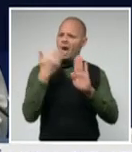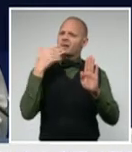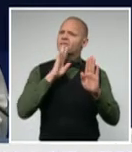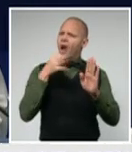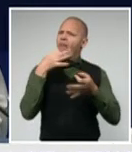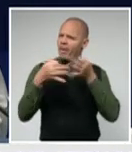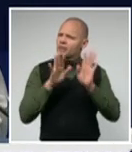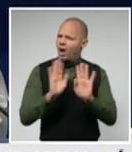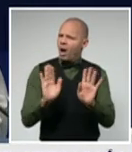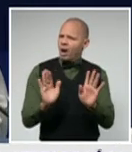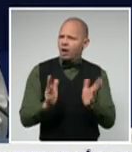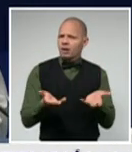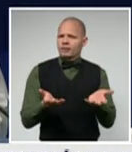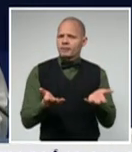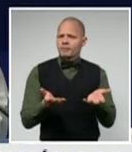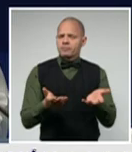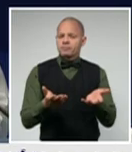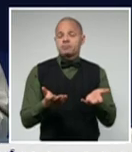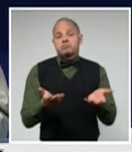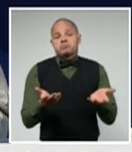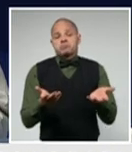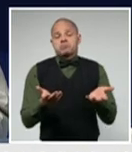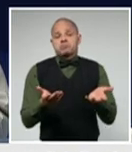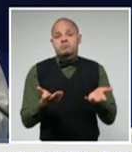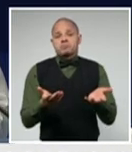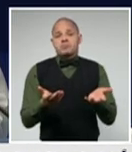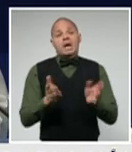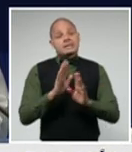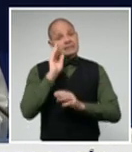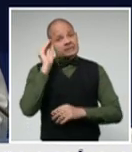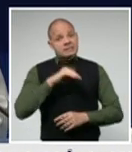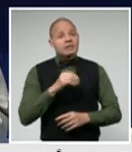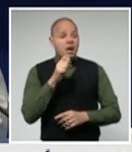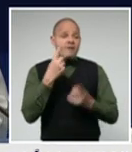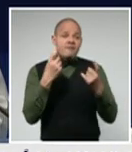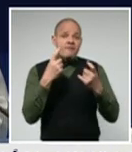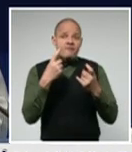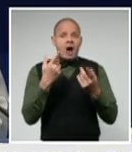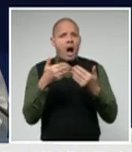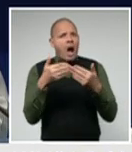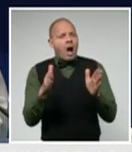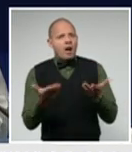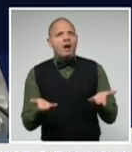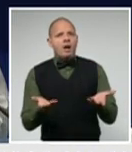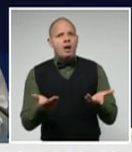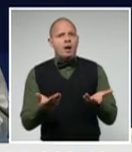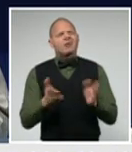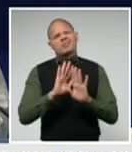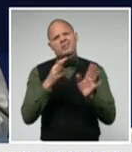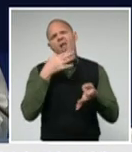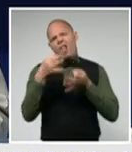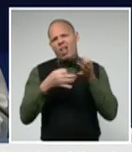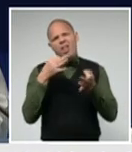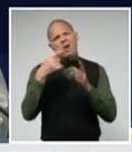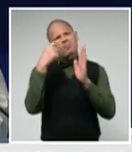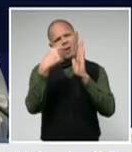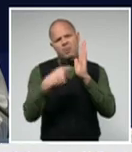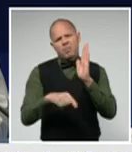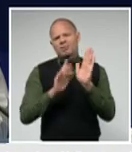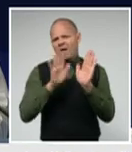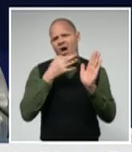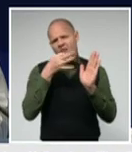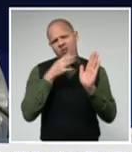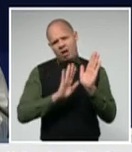que realmente eran necesarias por muchos aspectos que se han explicado varias